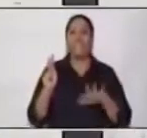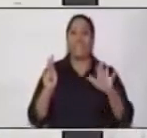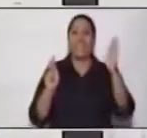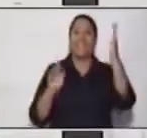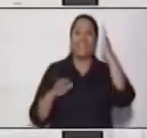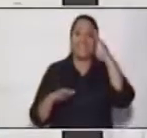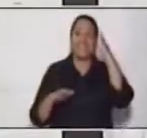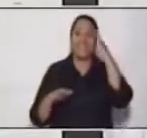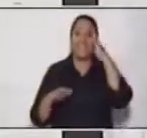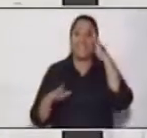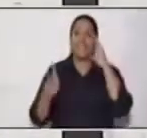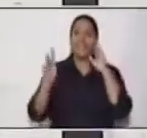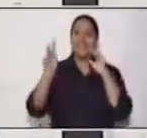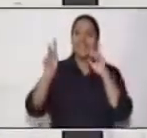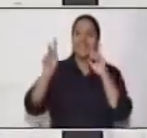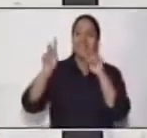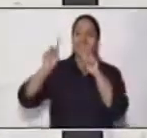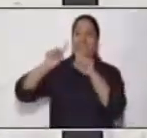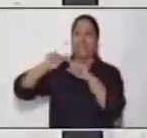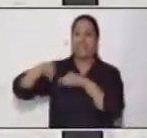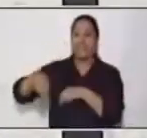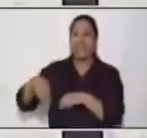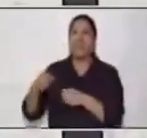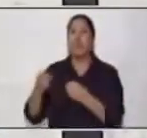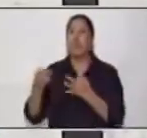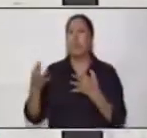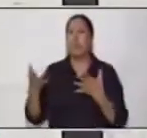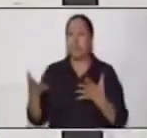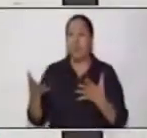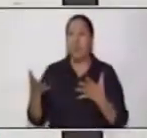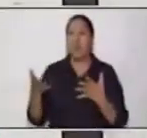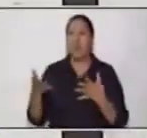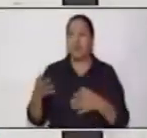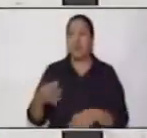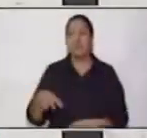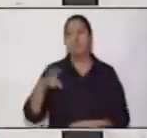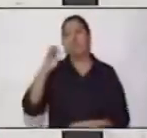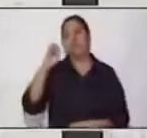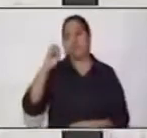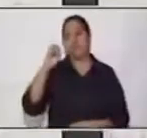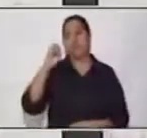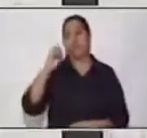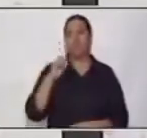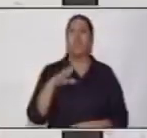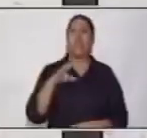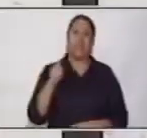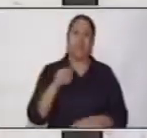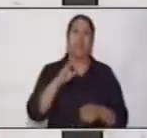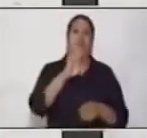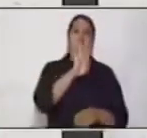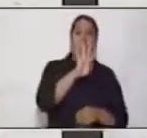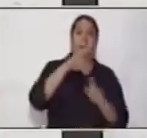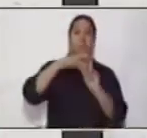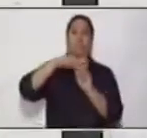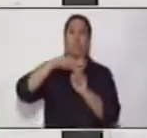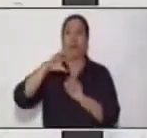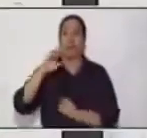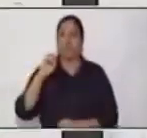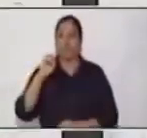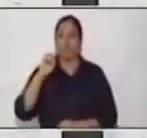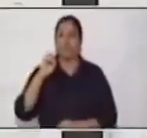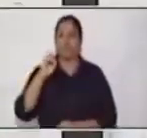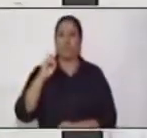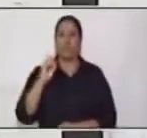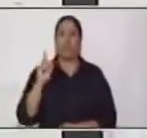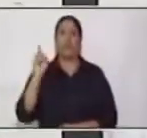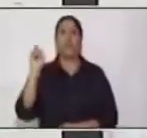ya indiqué cuánto va a valer Y en esta ocasión, y va a ser 0, 4 más 0, yo creo que ya sé